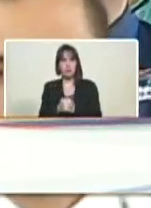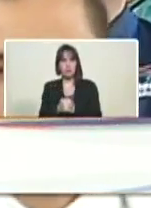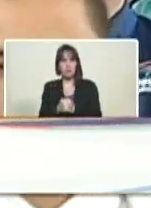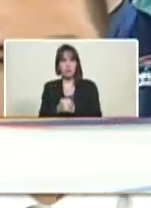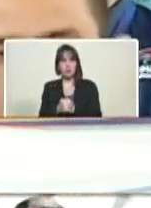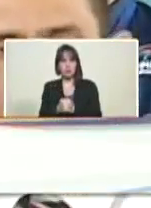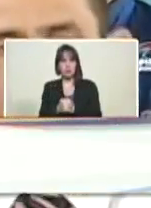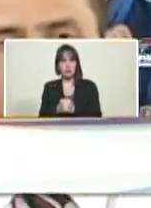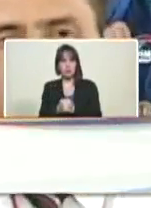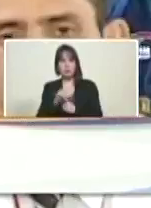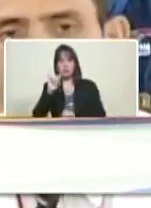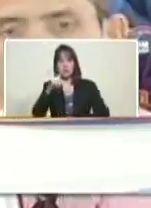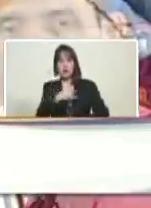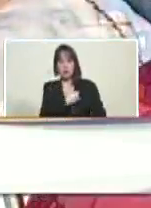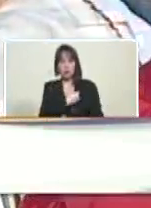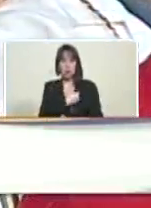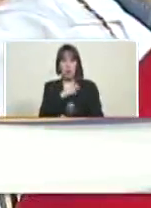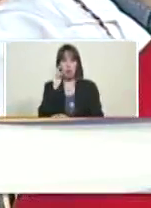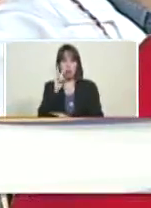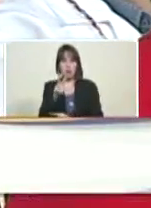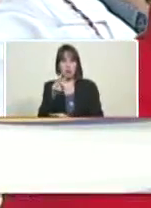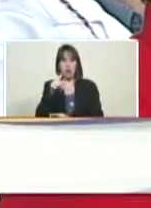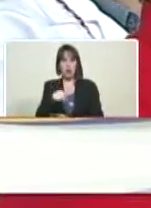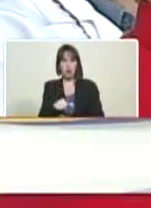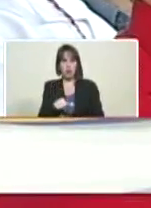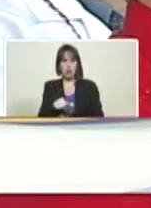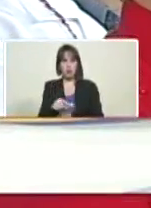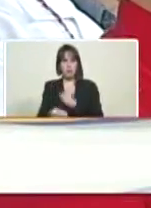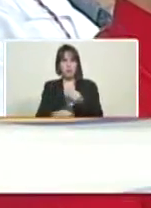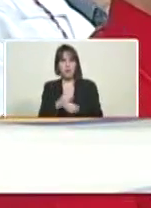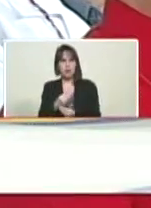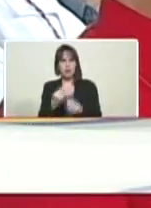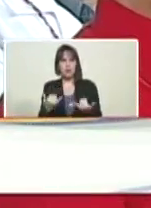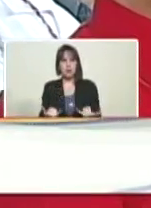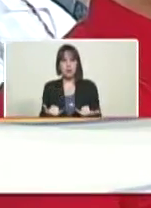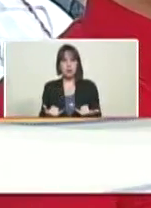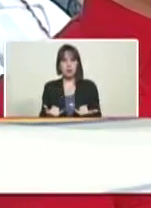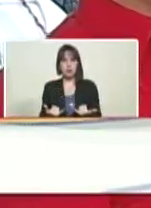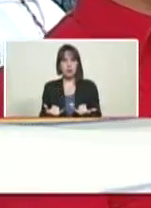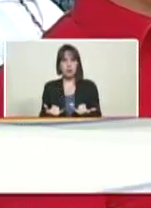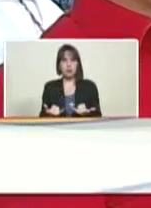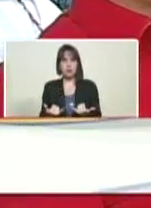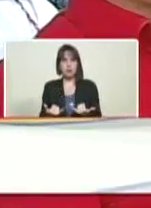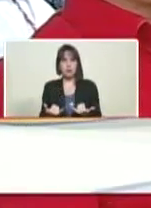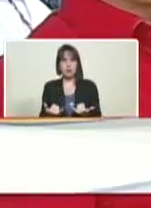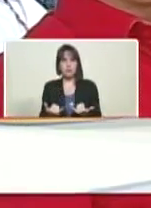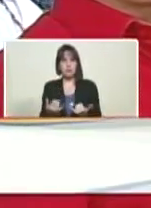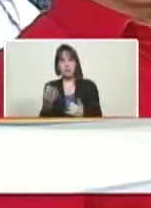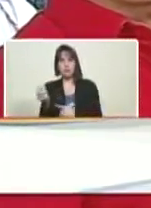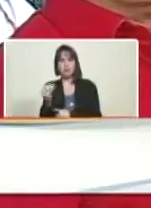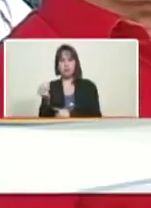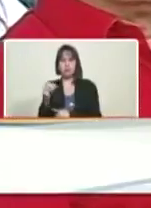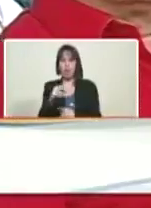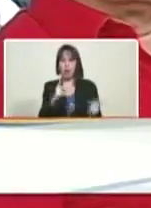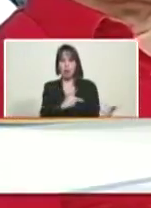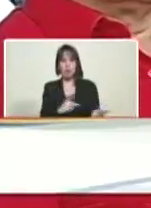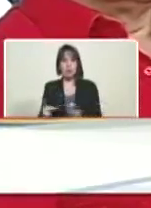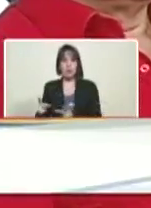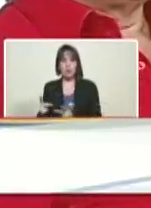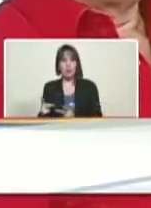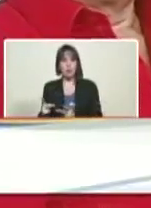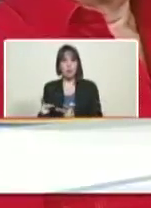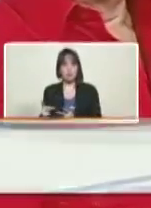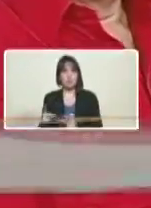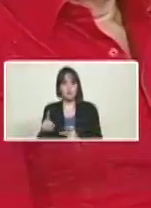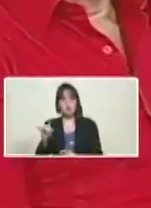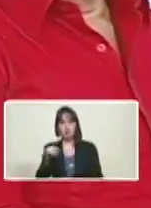se gradúen en las universidades autónomas vengan al sistema público de salud. Tenemos que garantizarlo, tenemos que invitarlo desde que sean